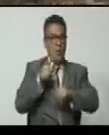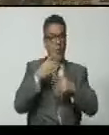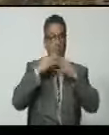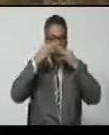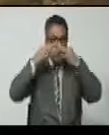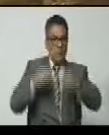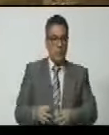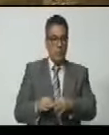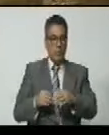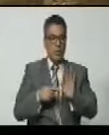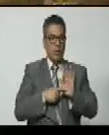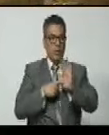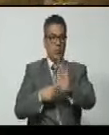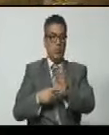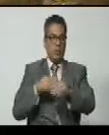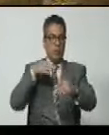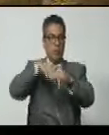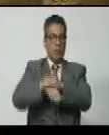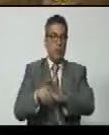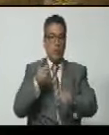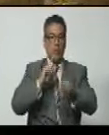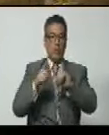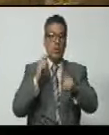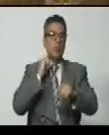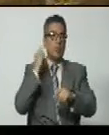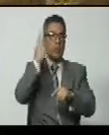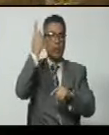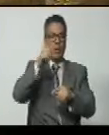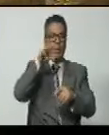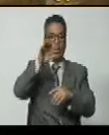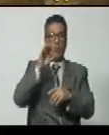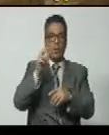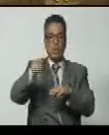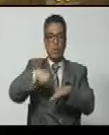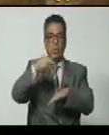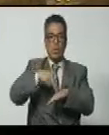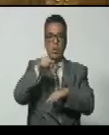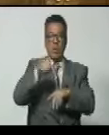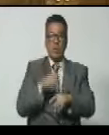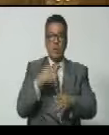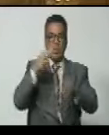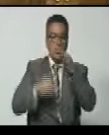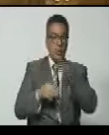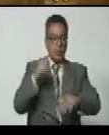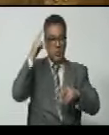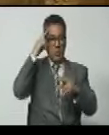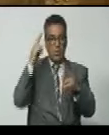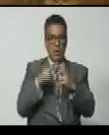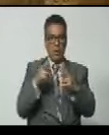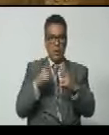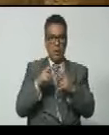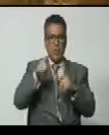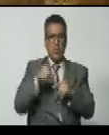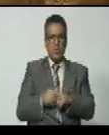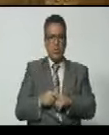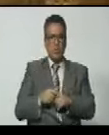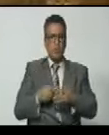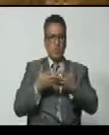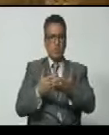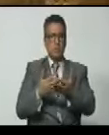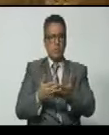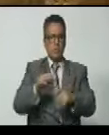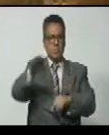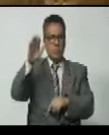ratificó la propuesta de ingreso de ambas heroínas al Panteón Nacional. En este justo y reconocimiento reivindica el